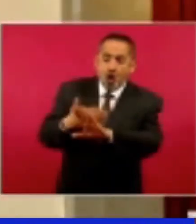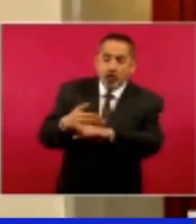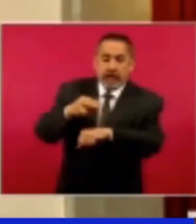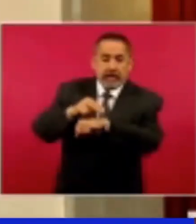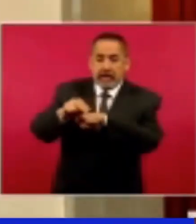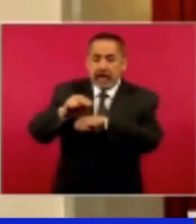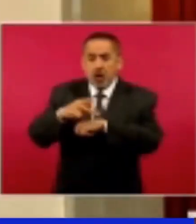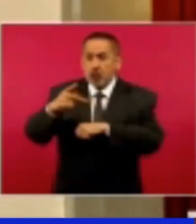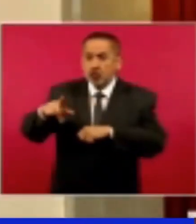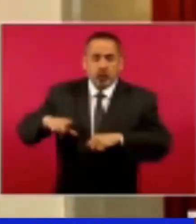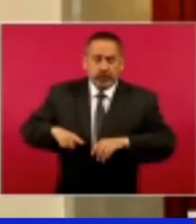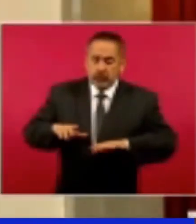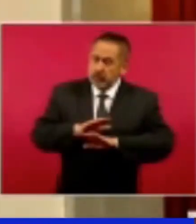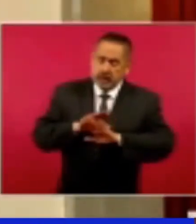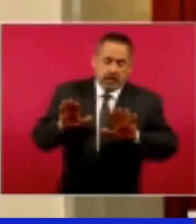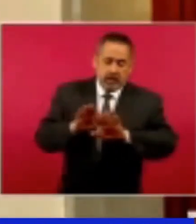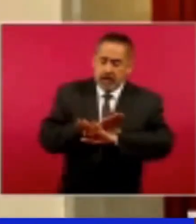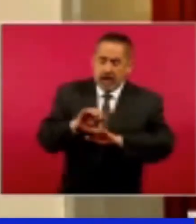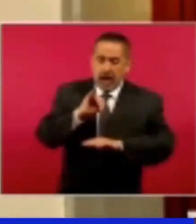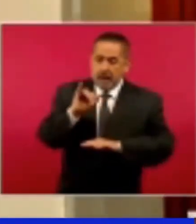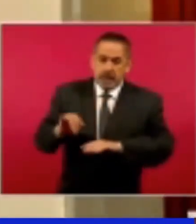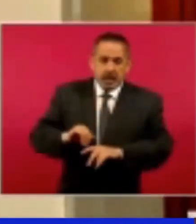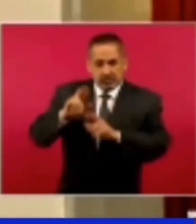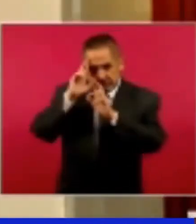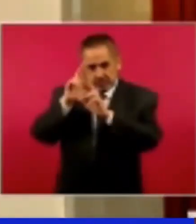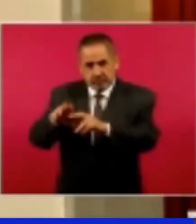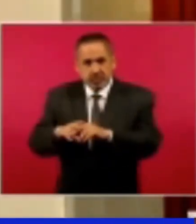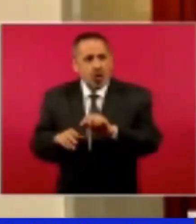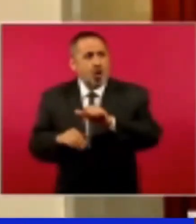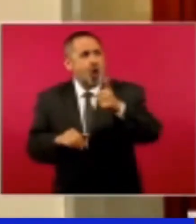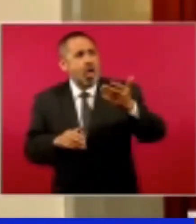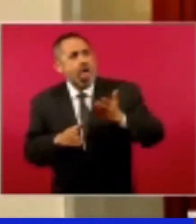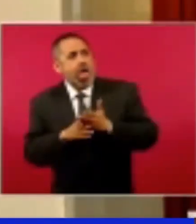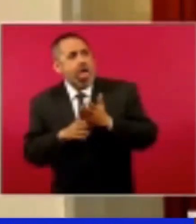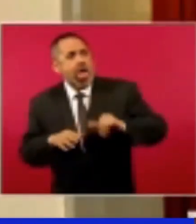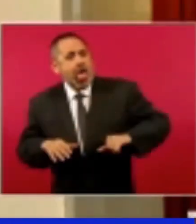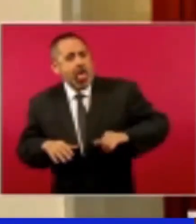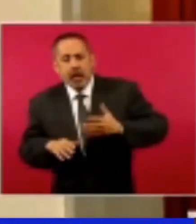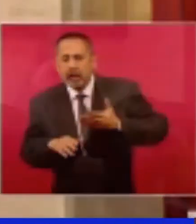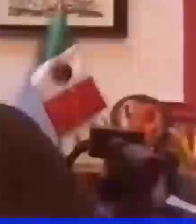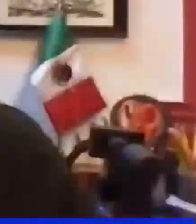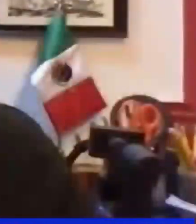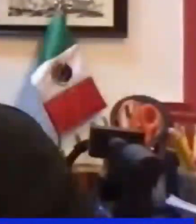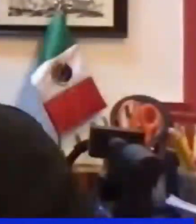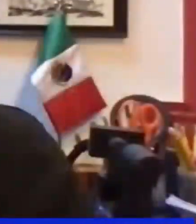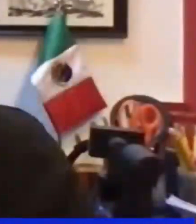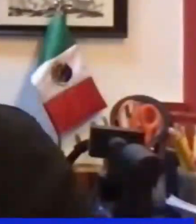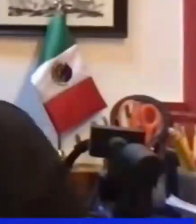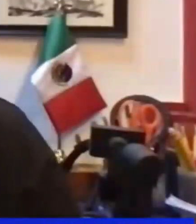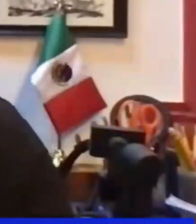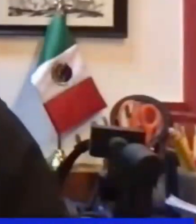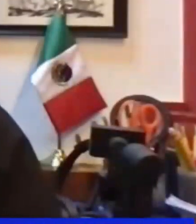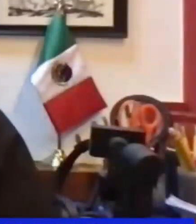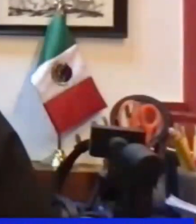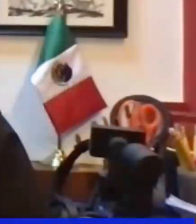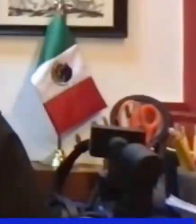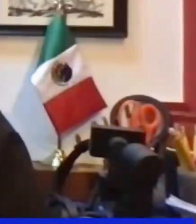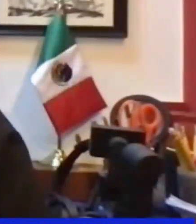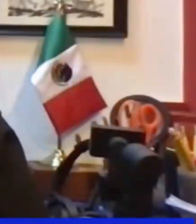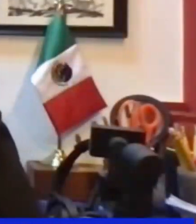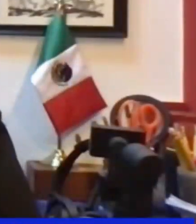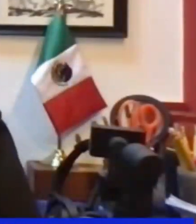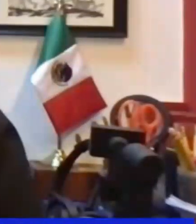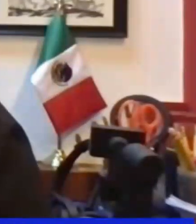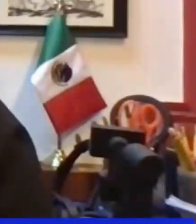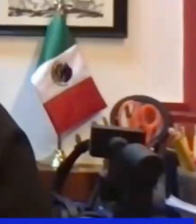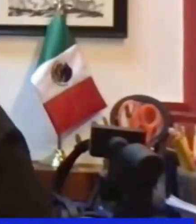el de la diplomacia, el que permite desatar esos nudos gordianos, a veces incomprensibles, que a veces que